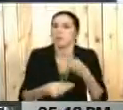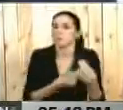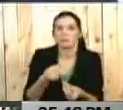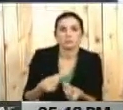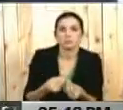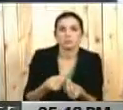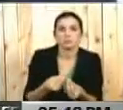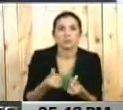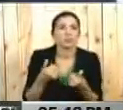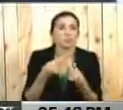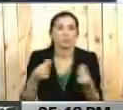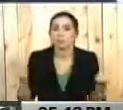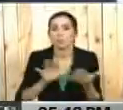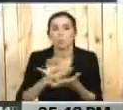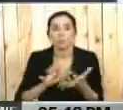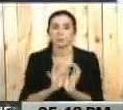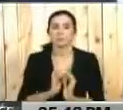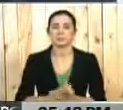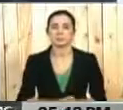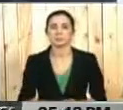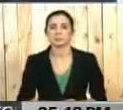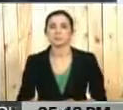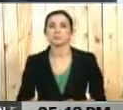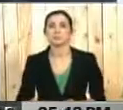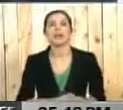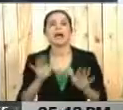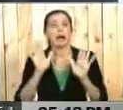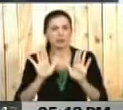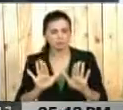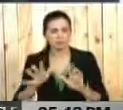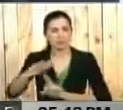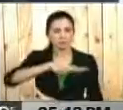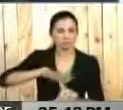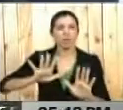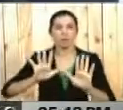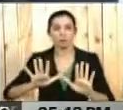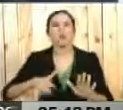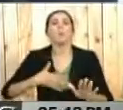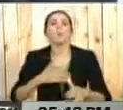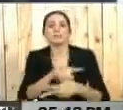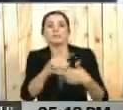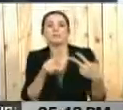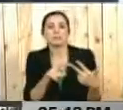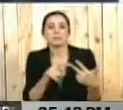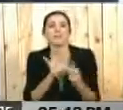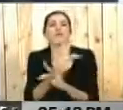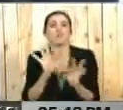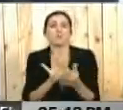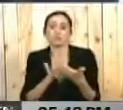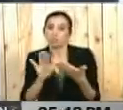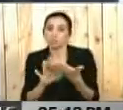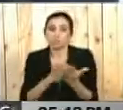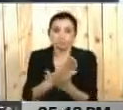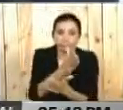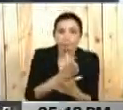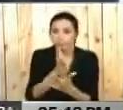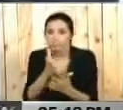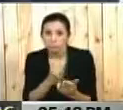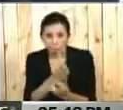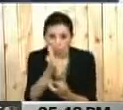vista constitucional, solo hay tres posibilidades de solución. Yo no sé si tú quieres que la